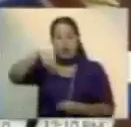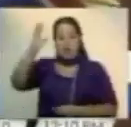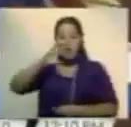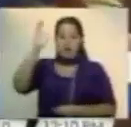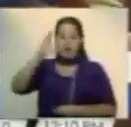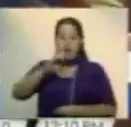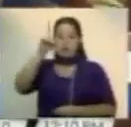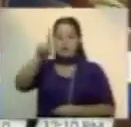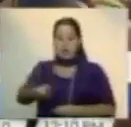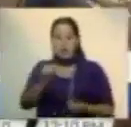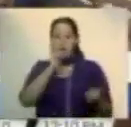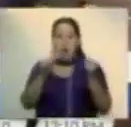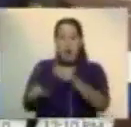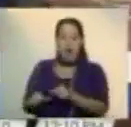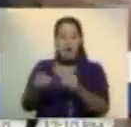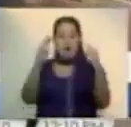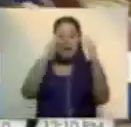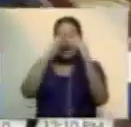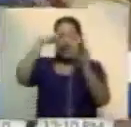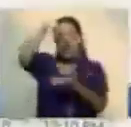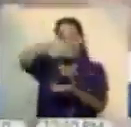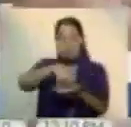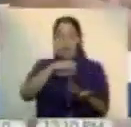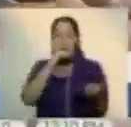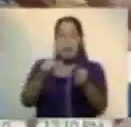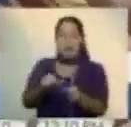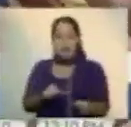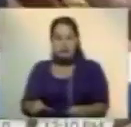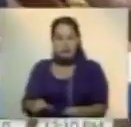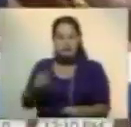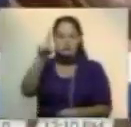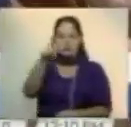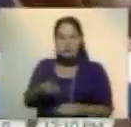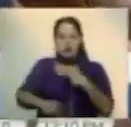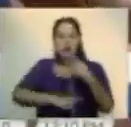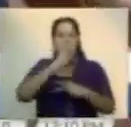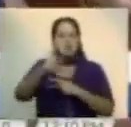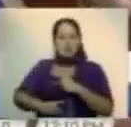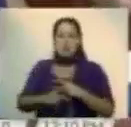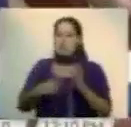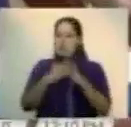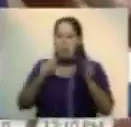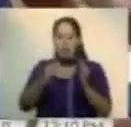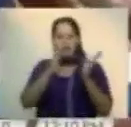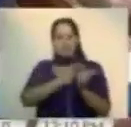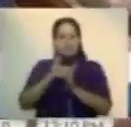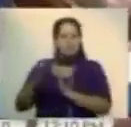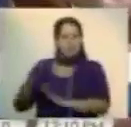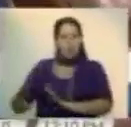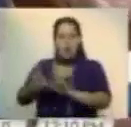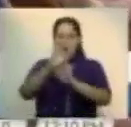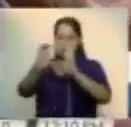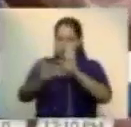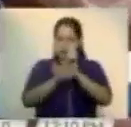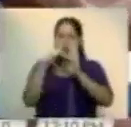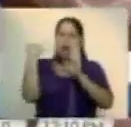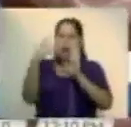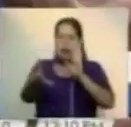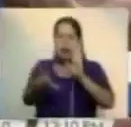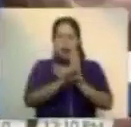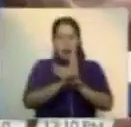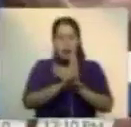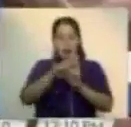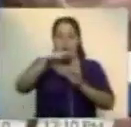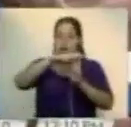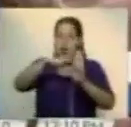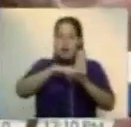Caracas han sido afectadas y las quintas están guindando. El procedimiento está totalmente ajustado a la Constitución, a la ley y al reglamento